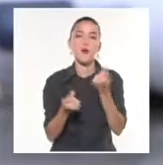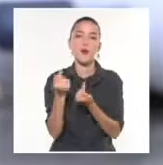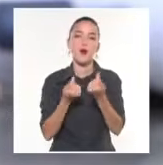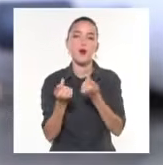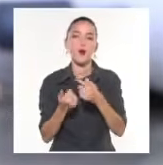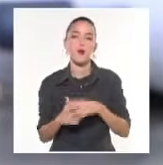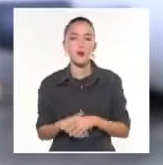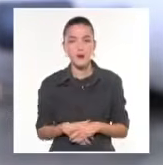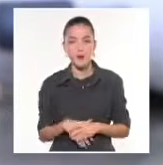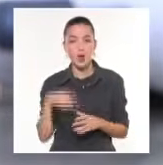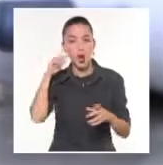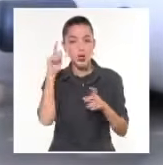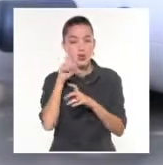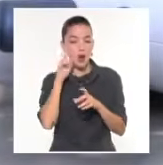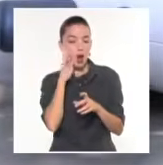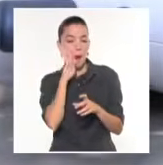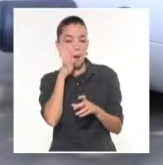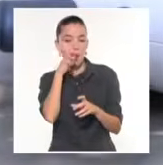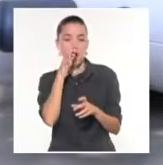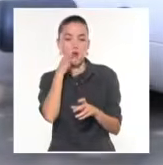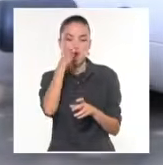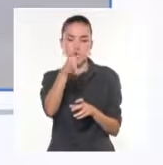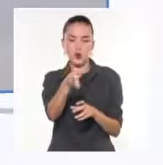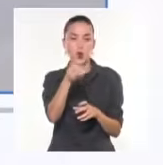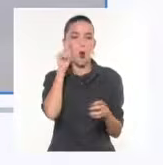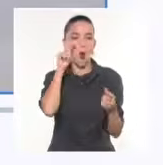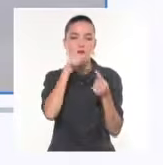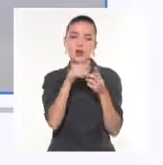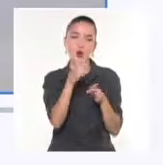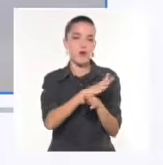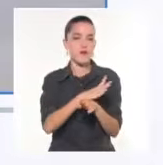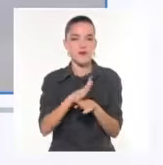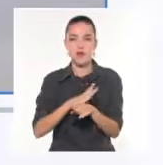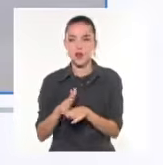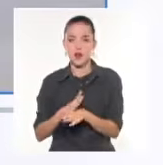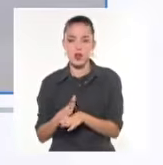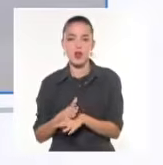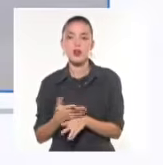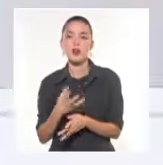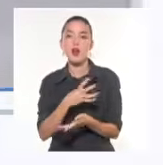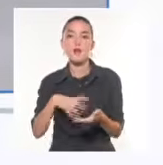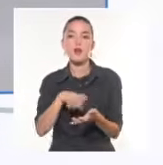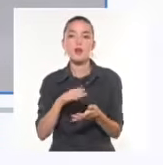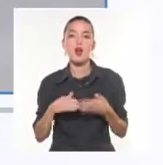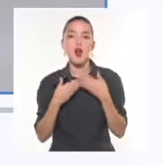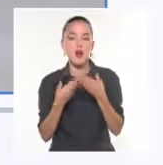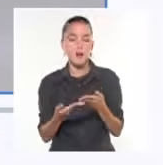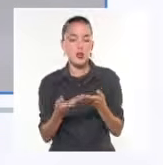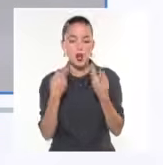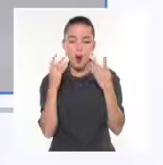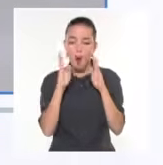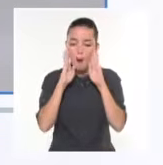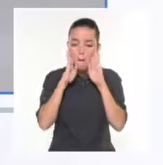con nuevas metas: ampliar su gama de reactivos, desarrollar marcadores inmunológicos más específicos y tener una